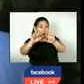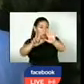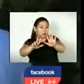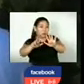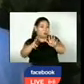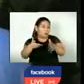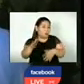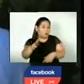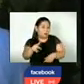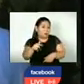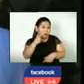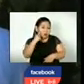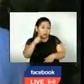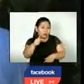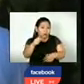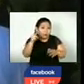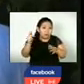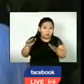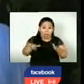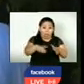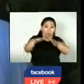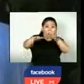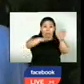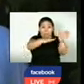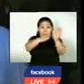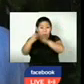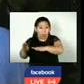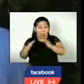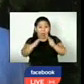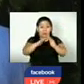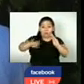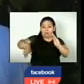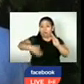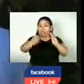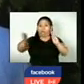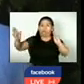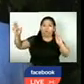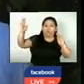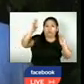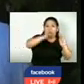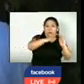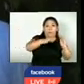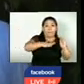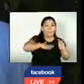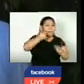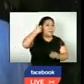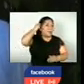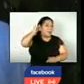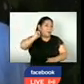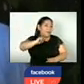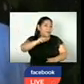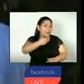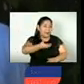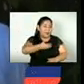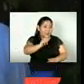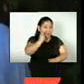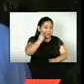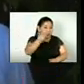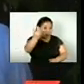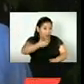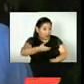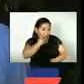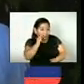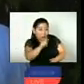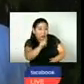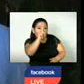en el momento que el árbol se viene encima ya estábamos descansando solamente mi yerno había quedado en la sala gracias a Dios